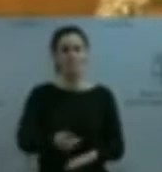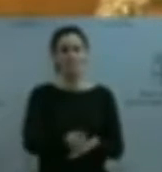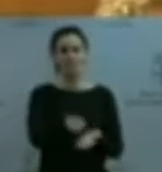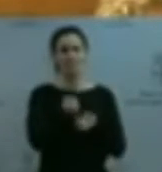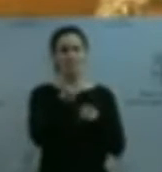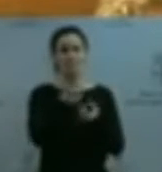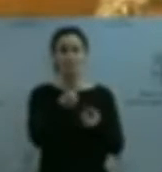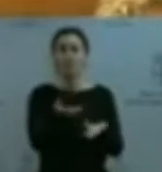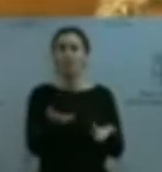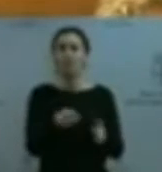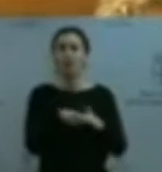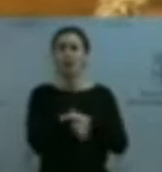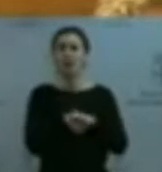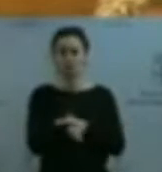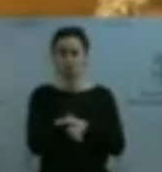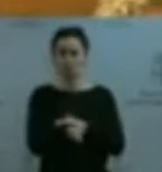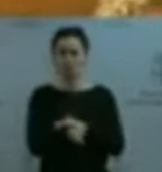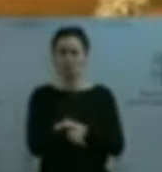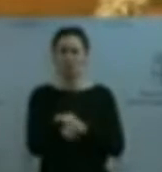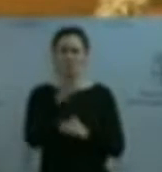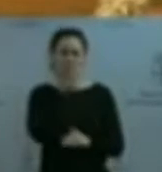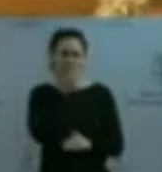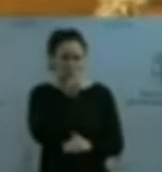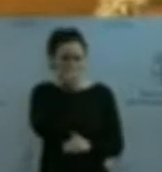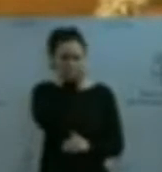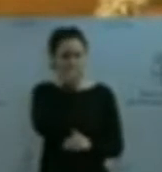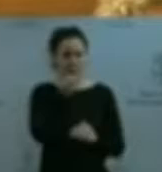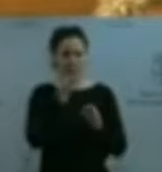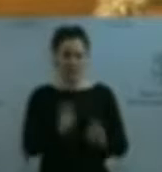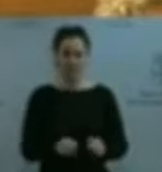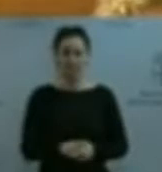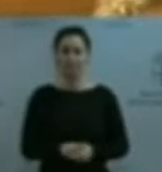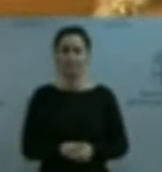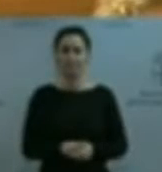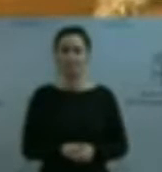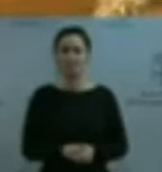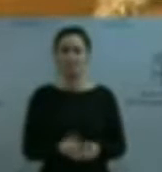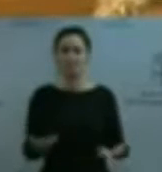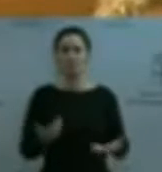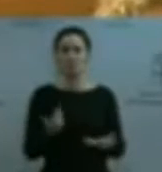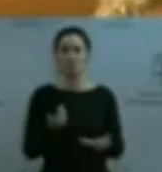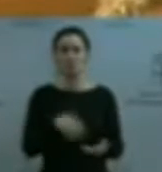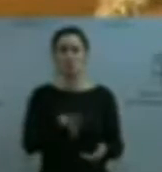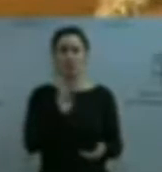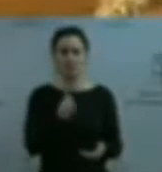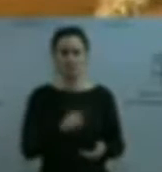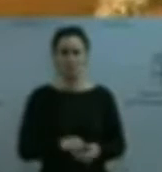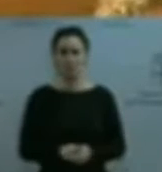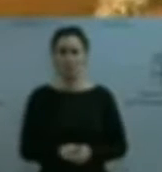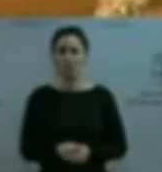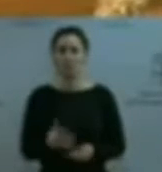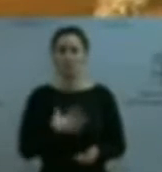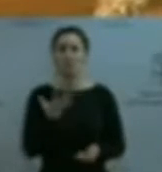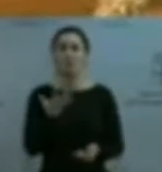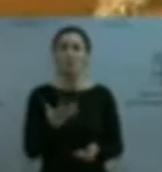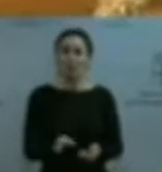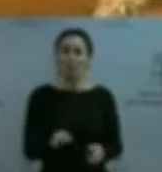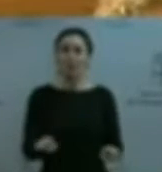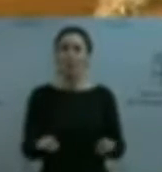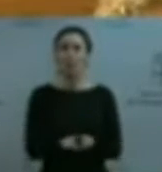socialista, y yo lo que les voy a contar ahora no me lo podía creer, señor consejero, que usted quizás ha omitido en su relación